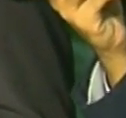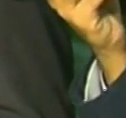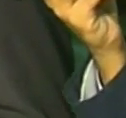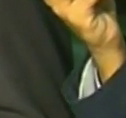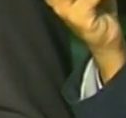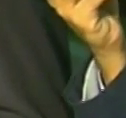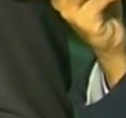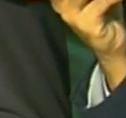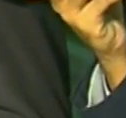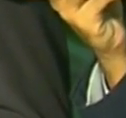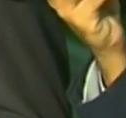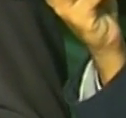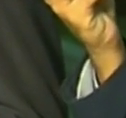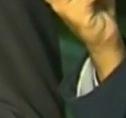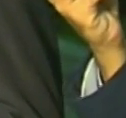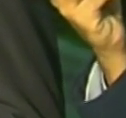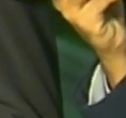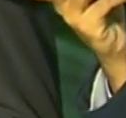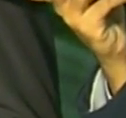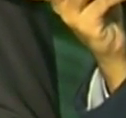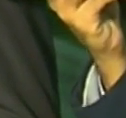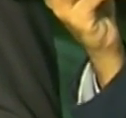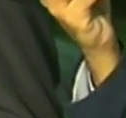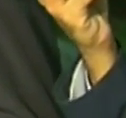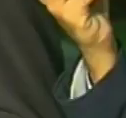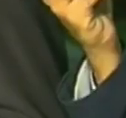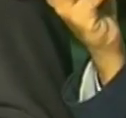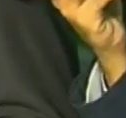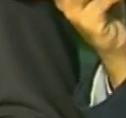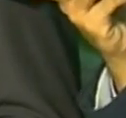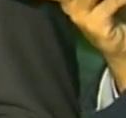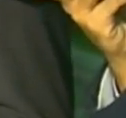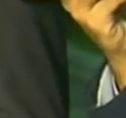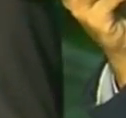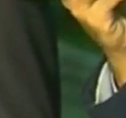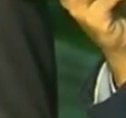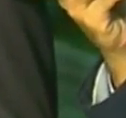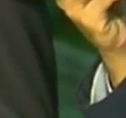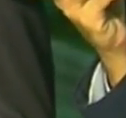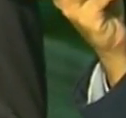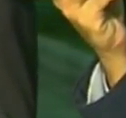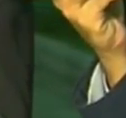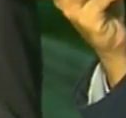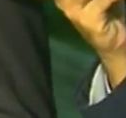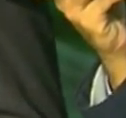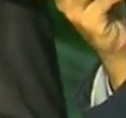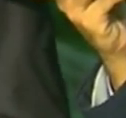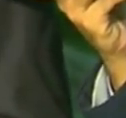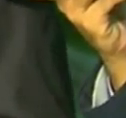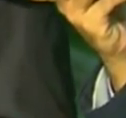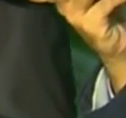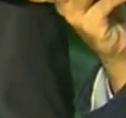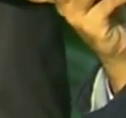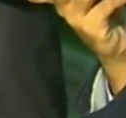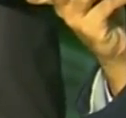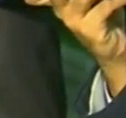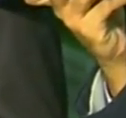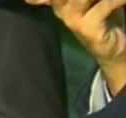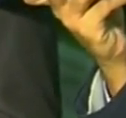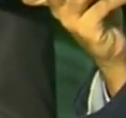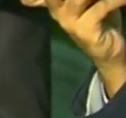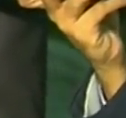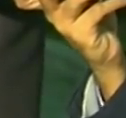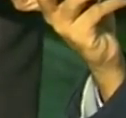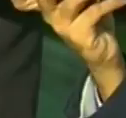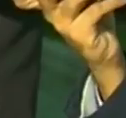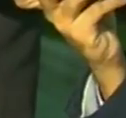altos precios especulativos establecidos sobre la base del diálogo, la corresponsabilidad y con la participación de todos los